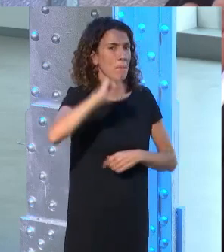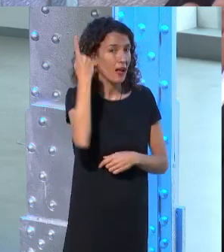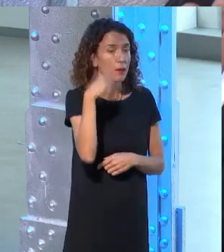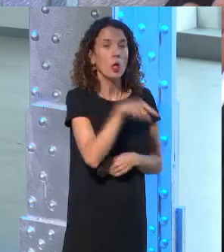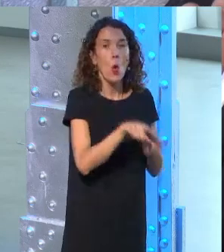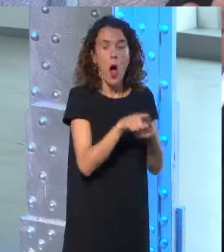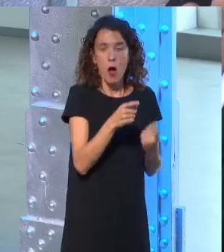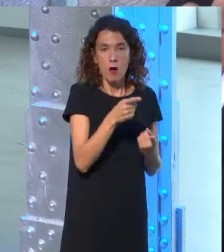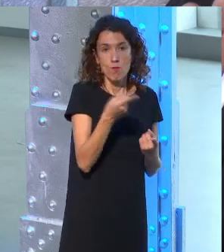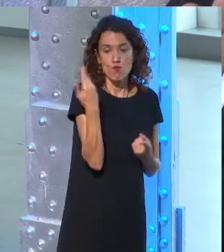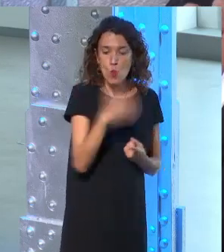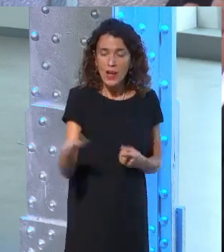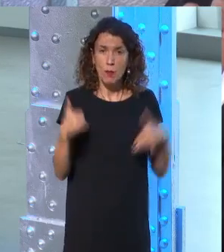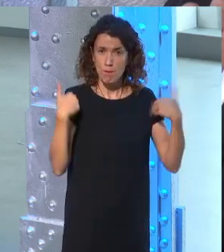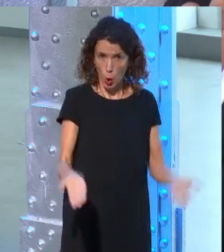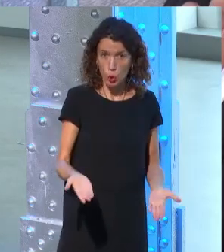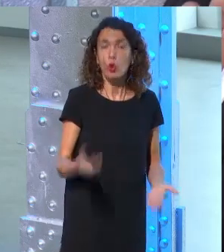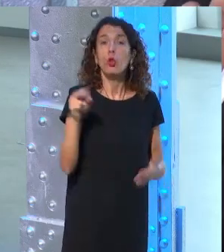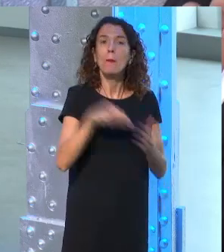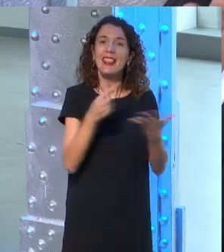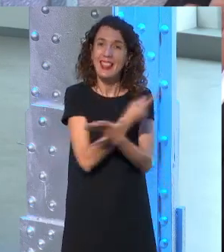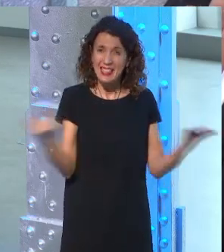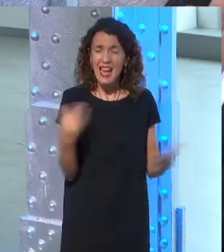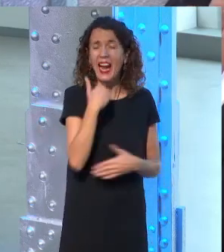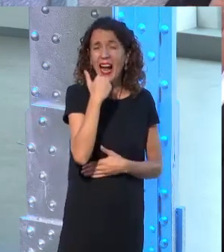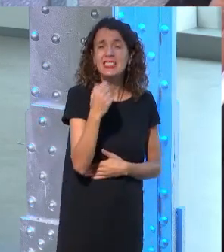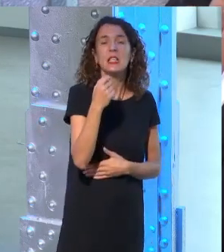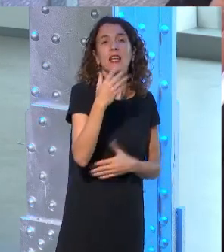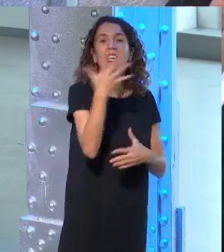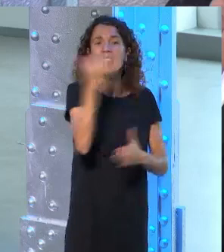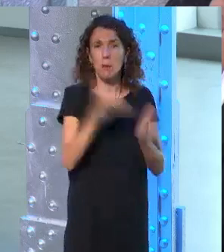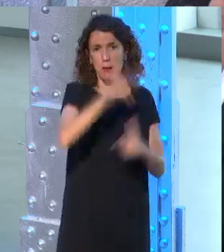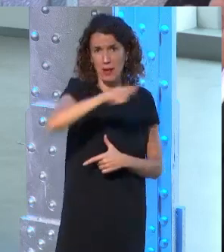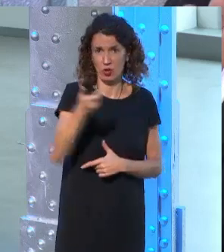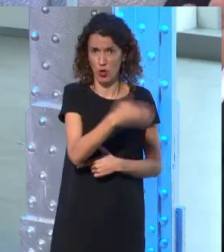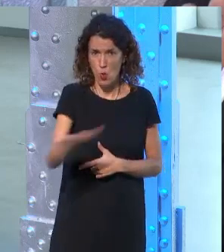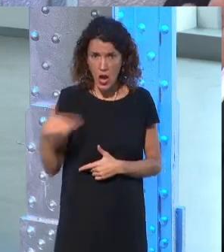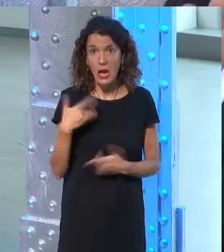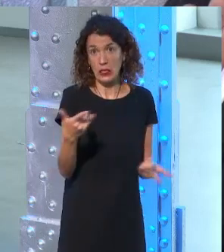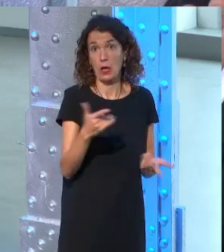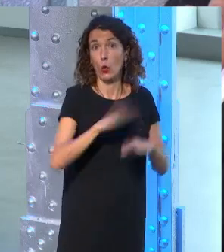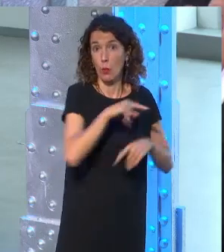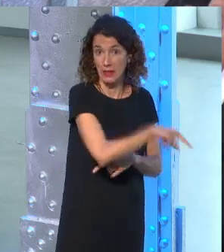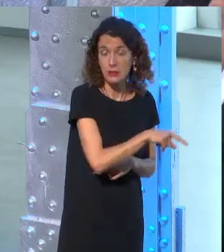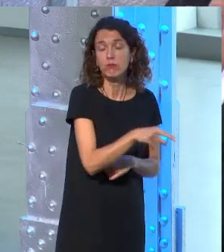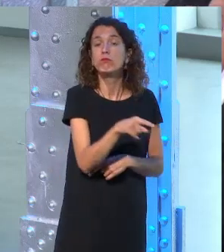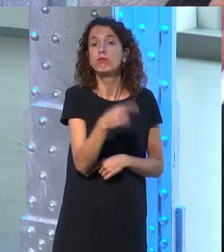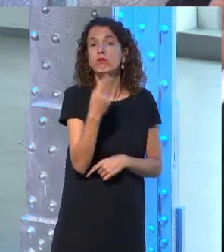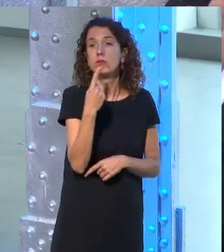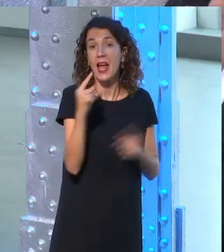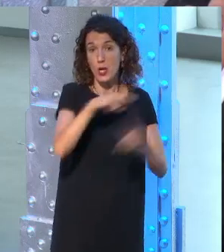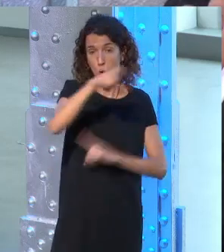la muerte prematura de, en 2016 eran casi 500.000 de personas por año. Me alegra